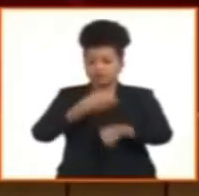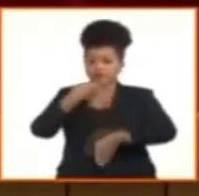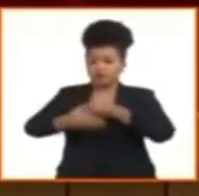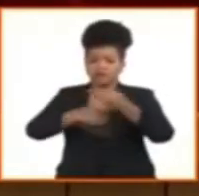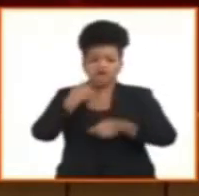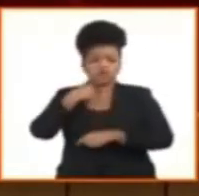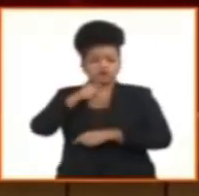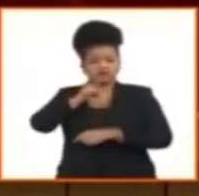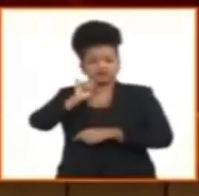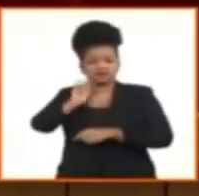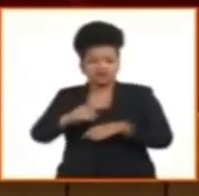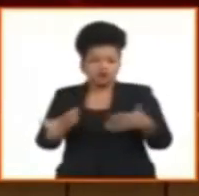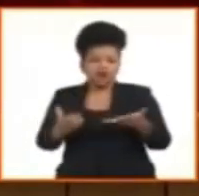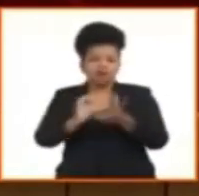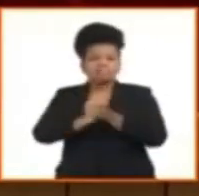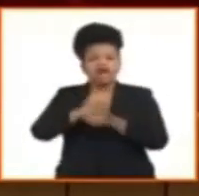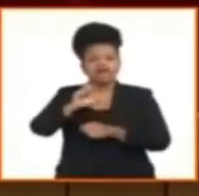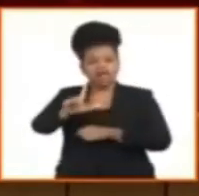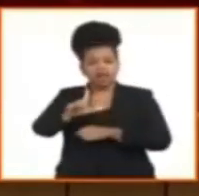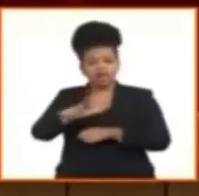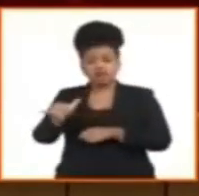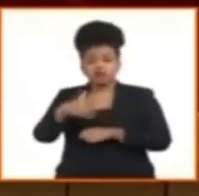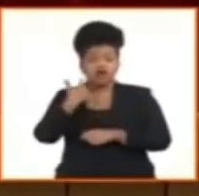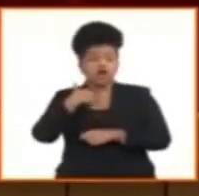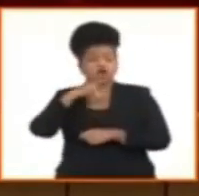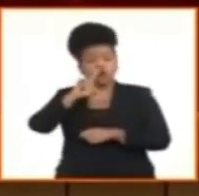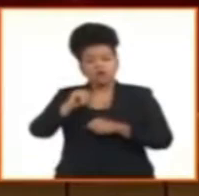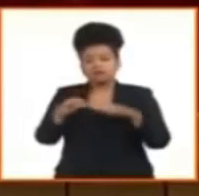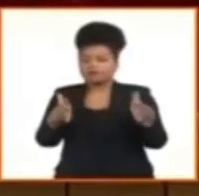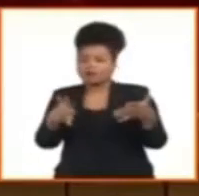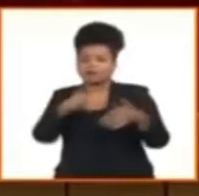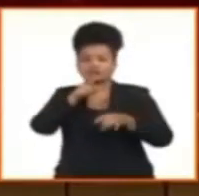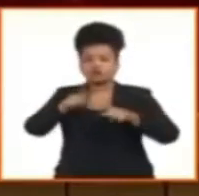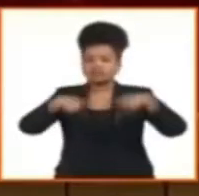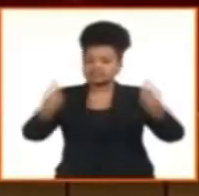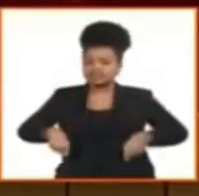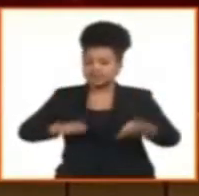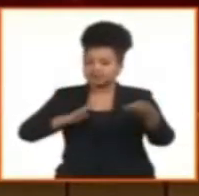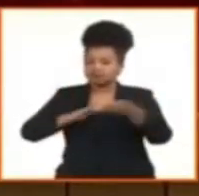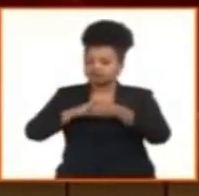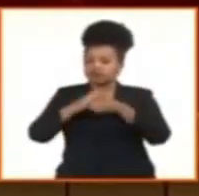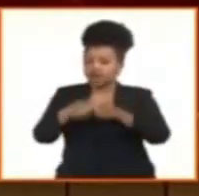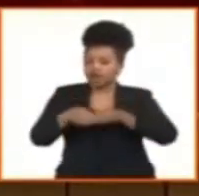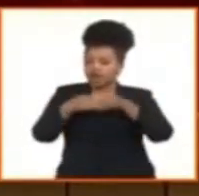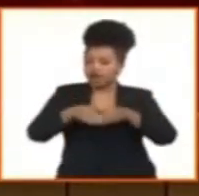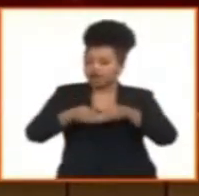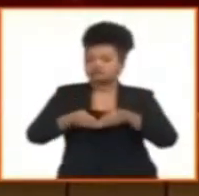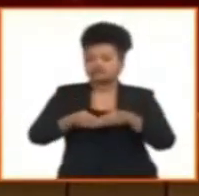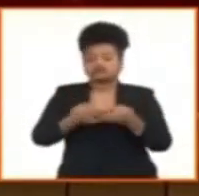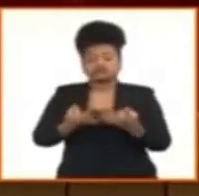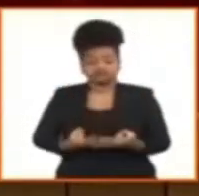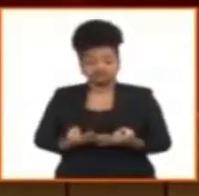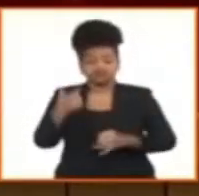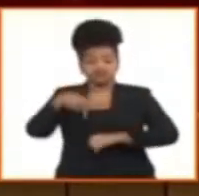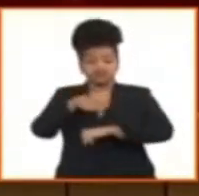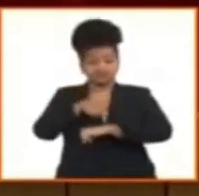Mariel y la crisis de los años 90 alrededor del año 1994. En estos momentos, como ha